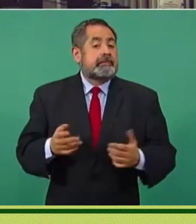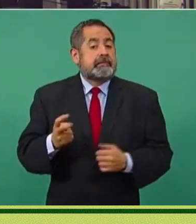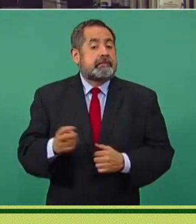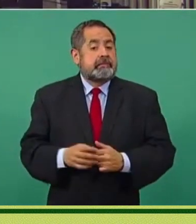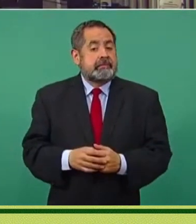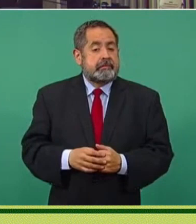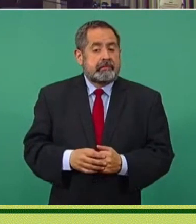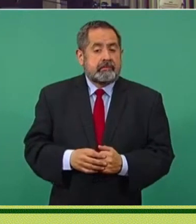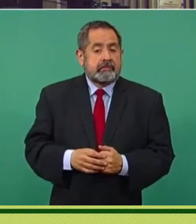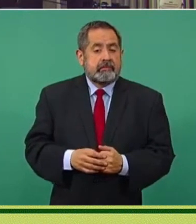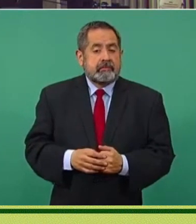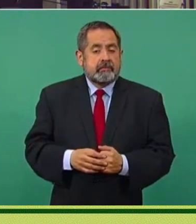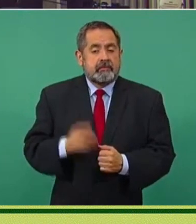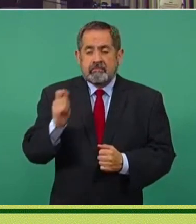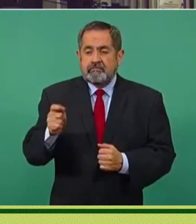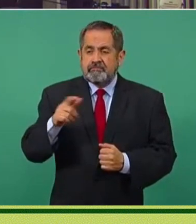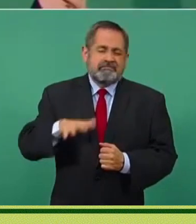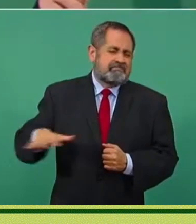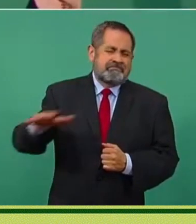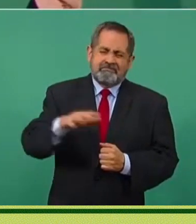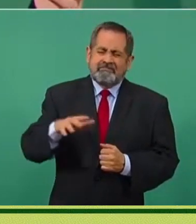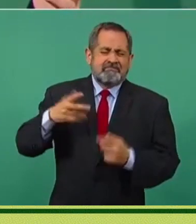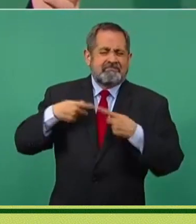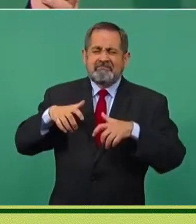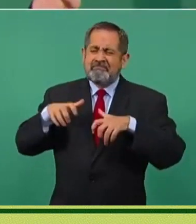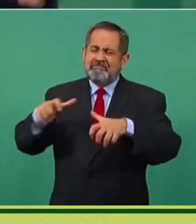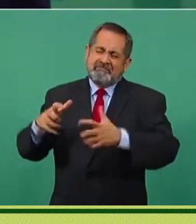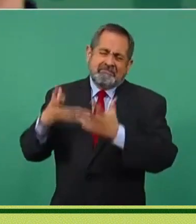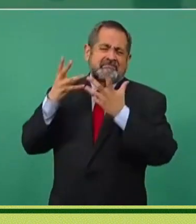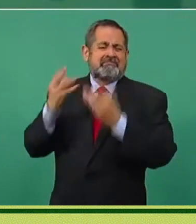porque es tanto